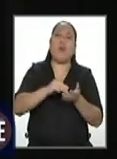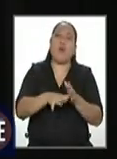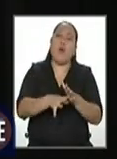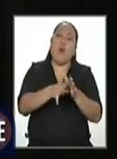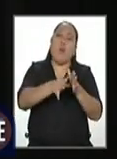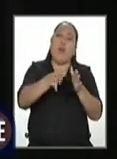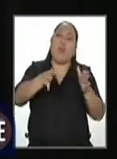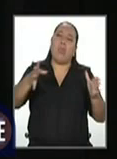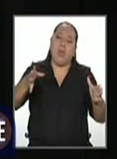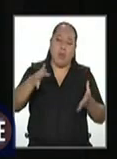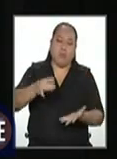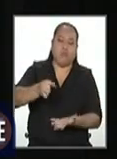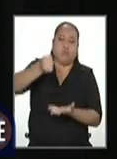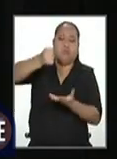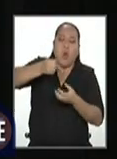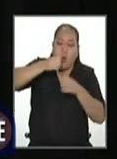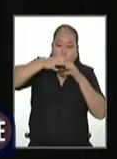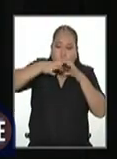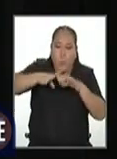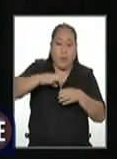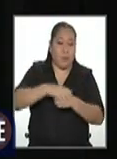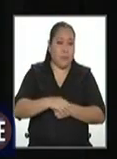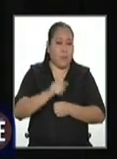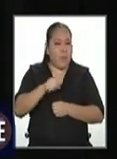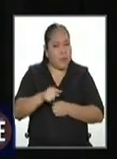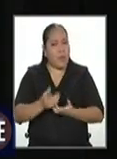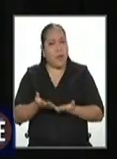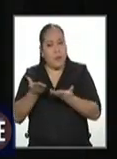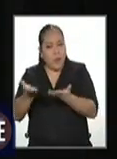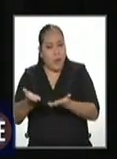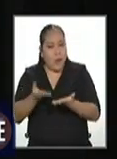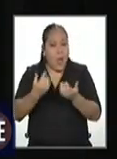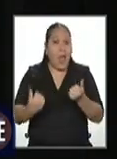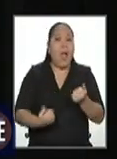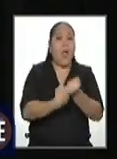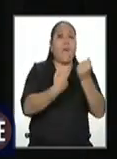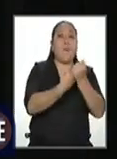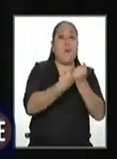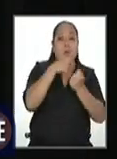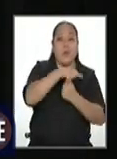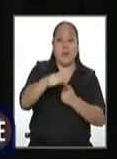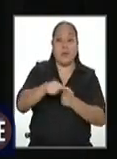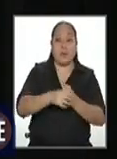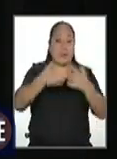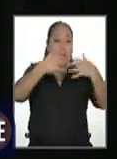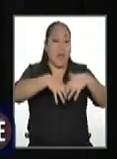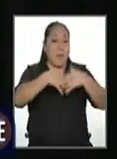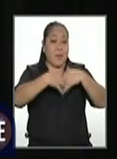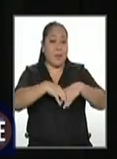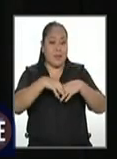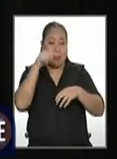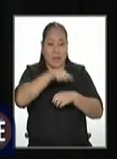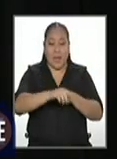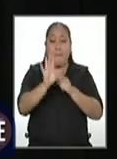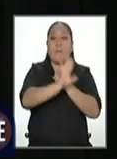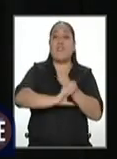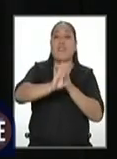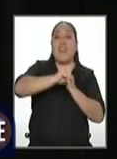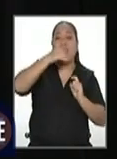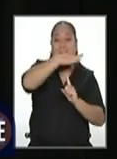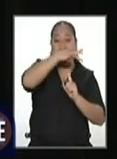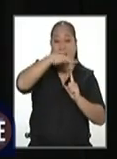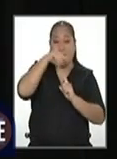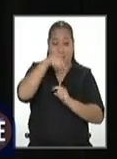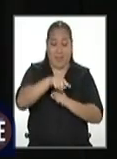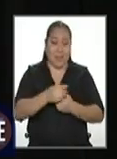por efectos del delivery. Hay que darles beneficios y apoyos tributarios a aquellos negocios que sean ecosostenibles.